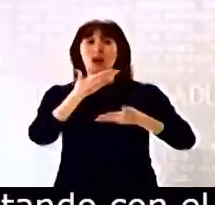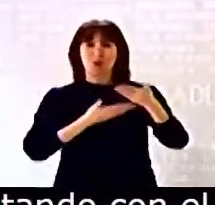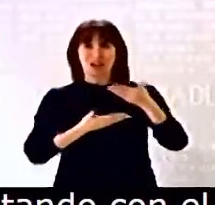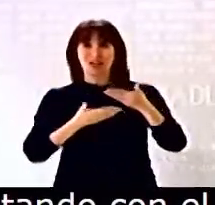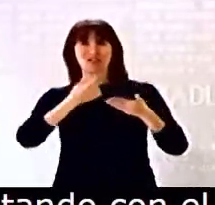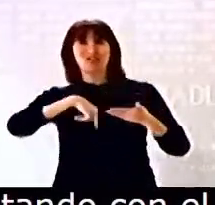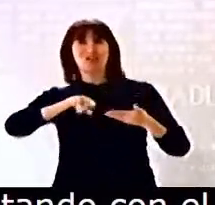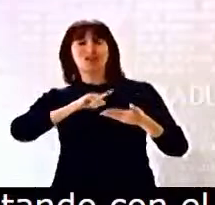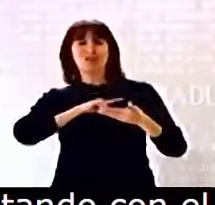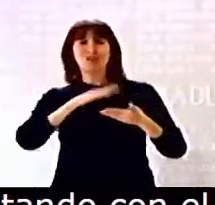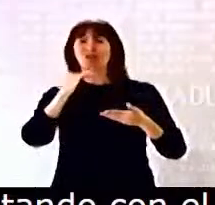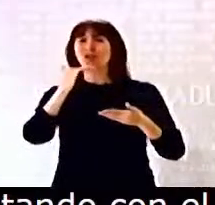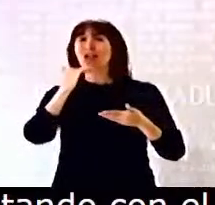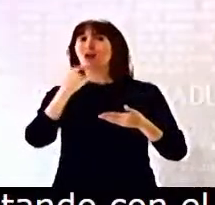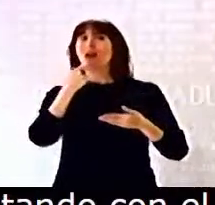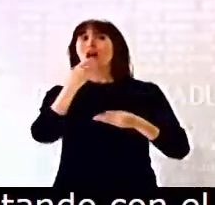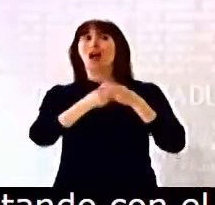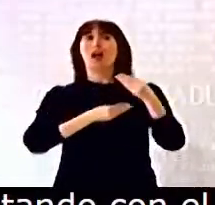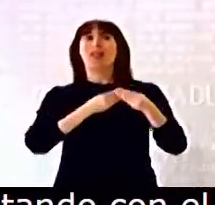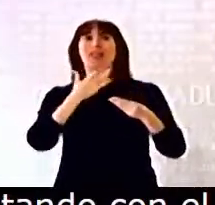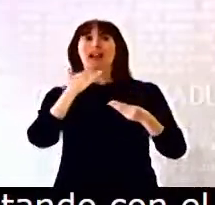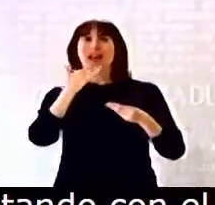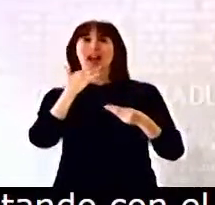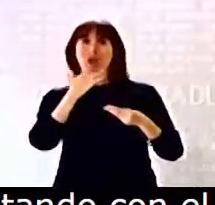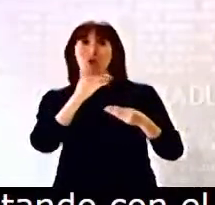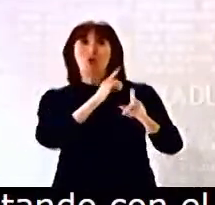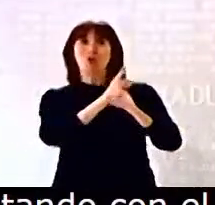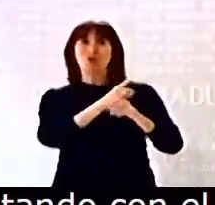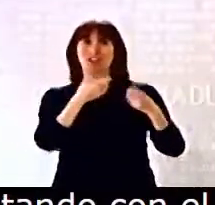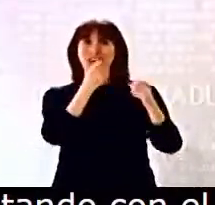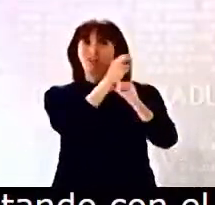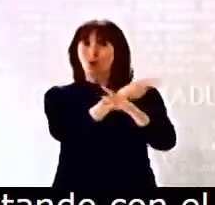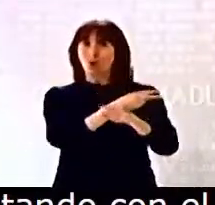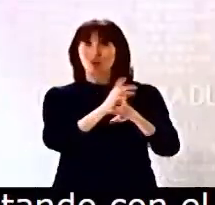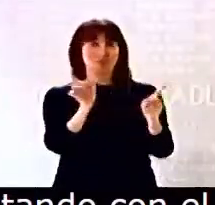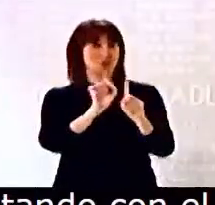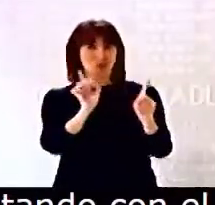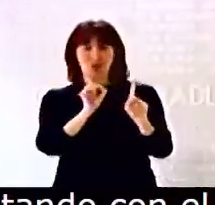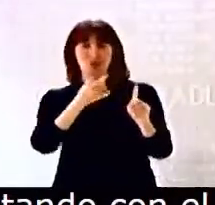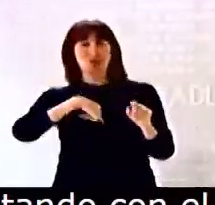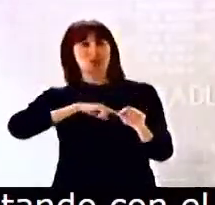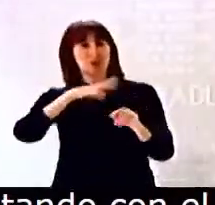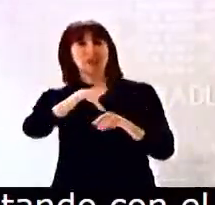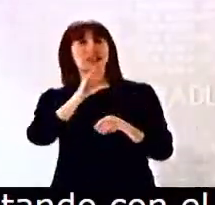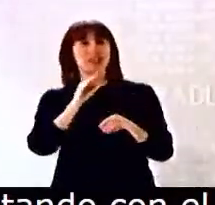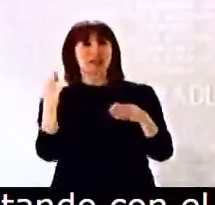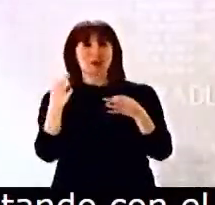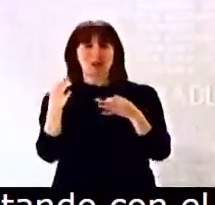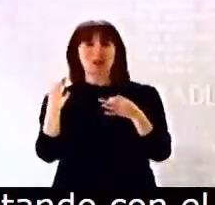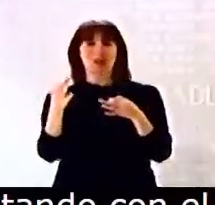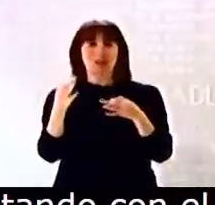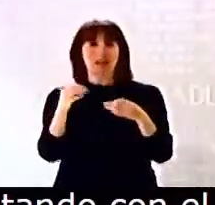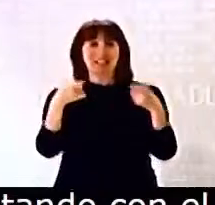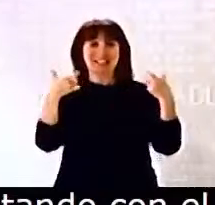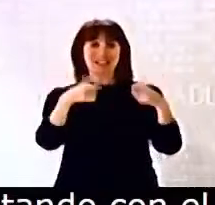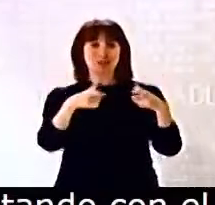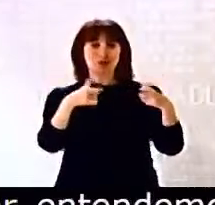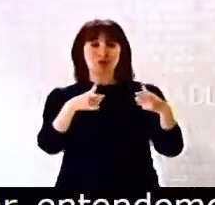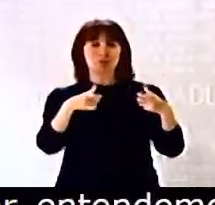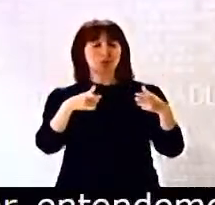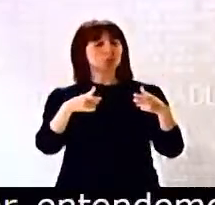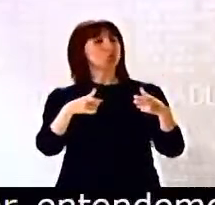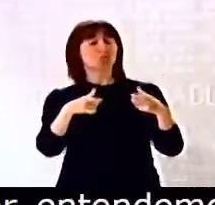No vamos a hacer algo que le venga mal al sector. Es decir, entendemos que el sector ha